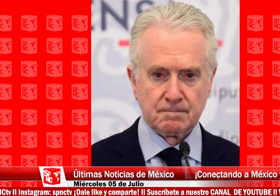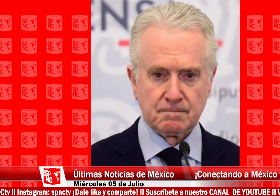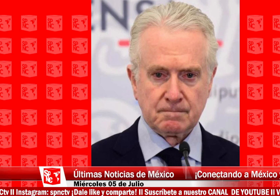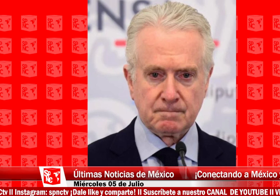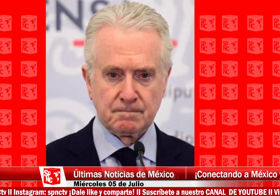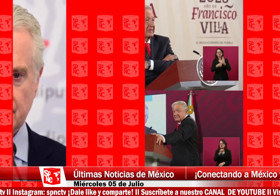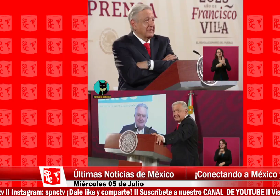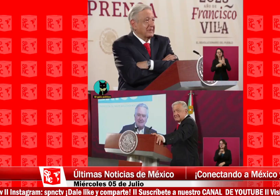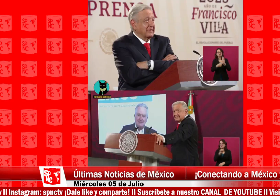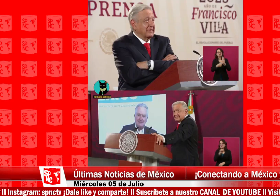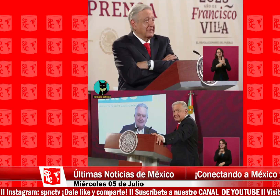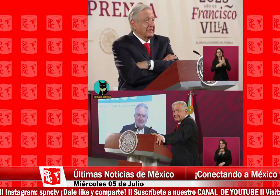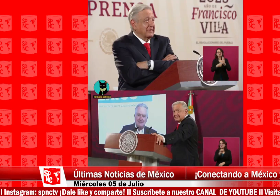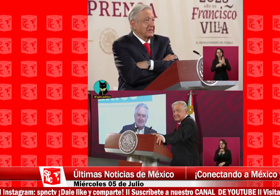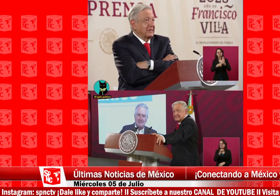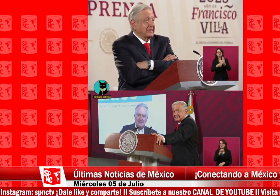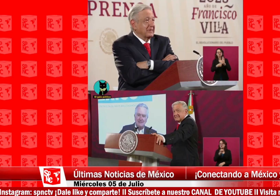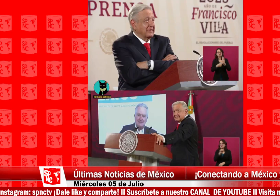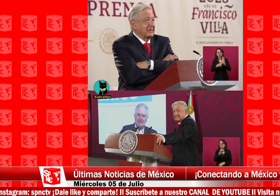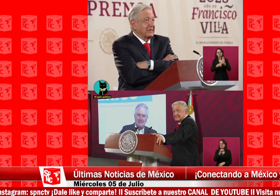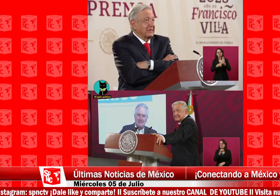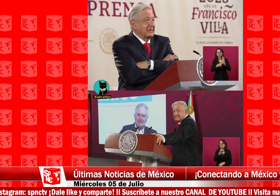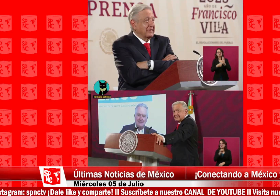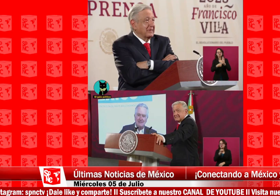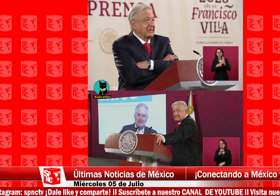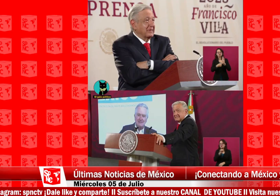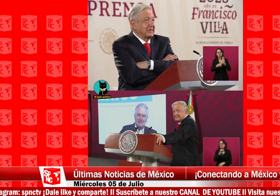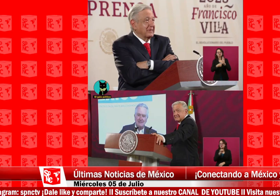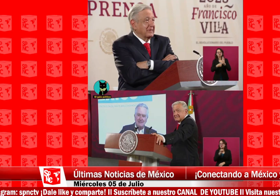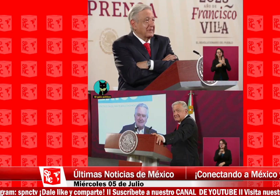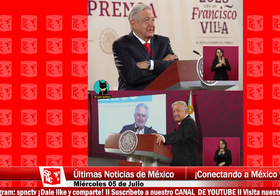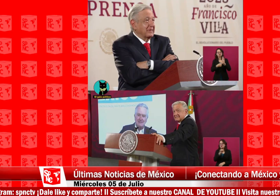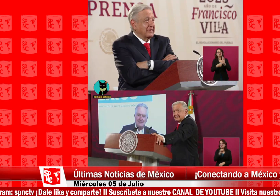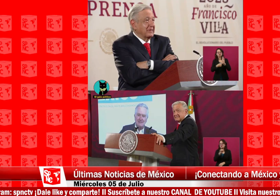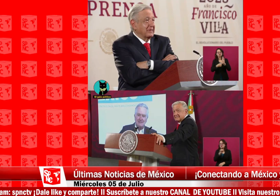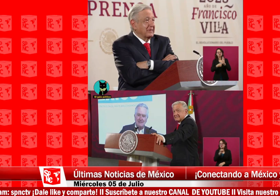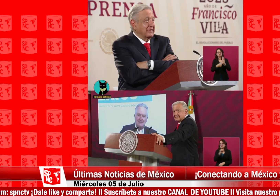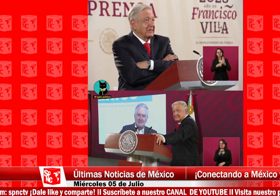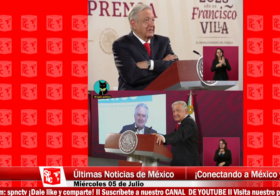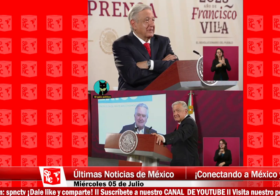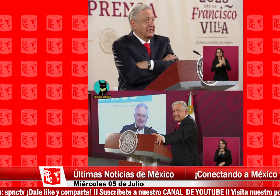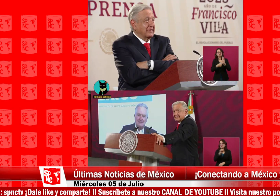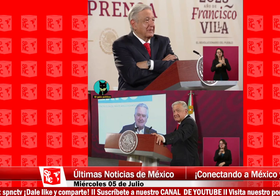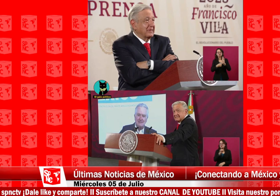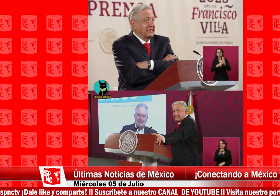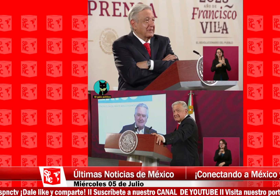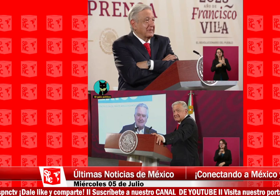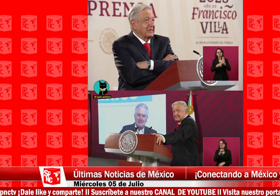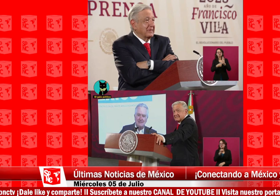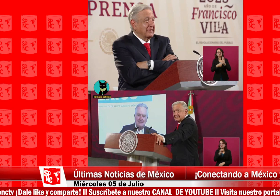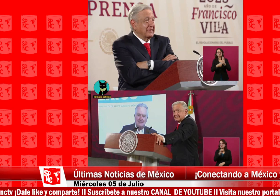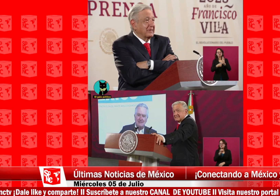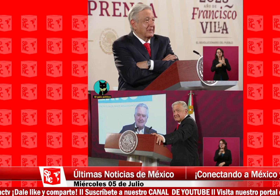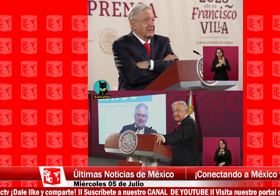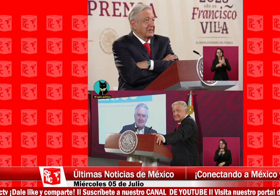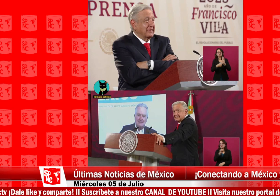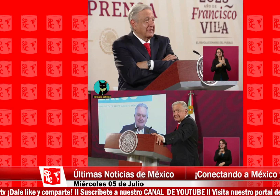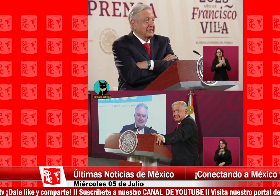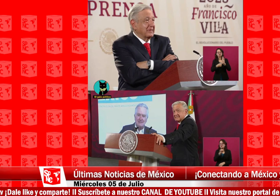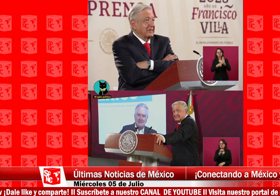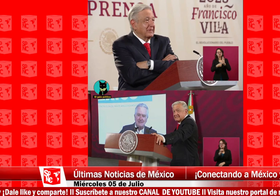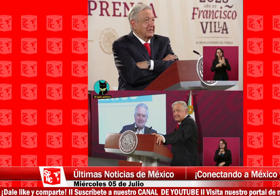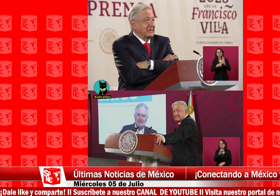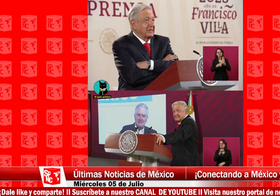lo culpe a él en lugar de señalar a quienes forman parte y lideran el